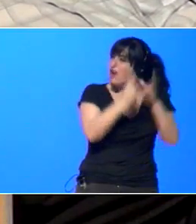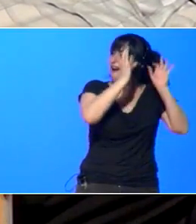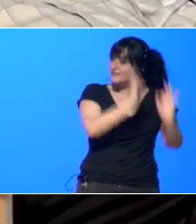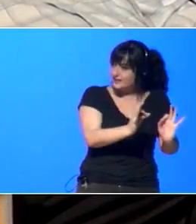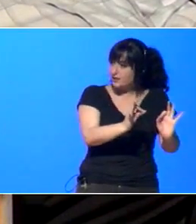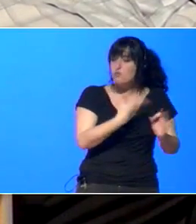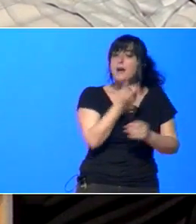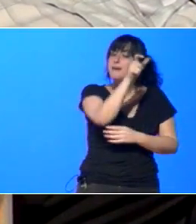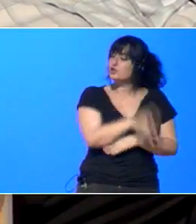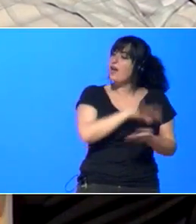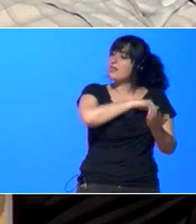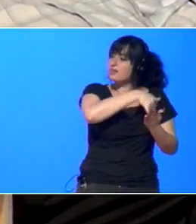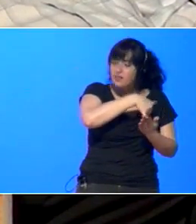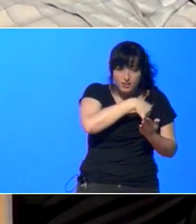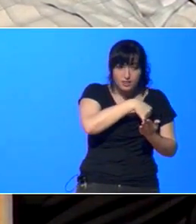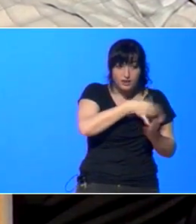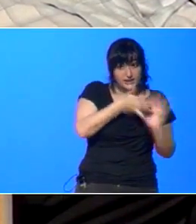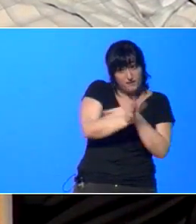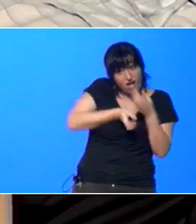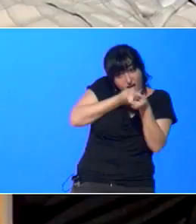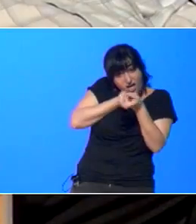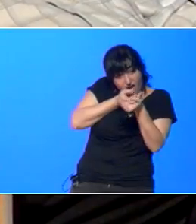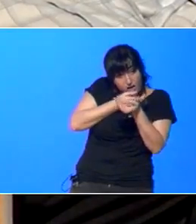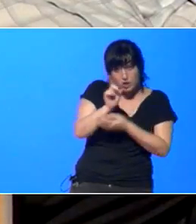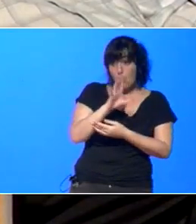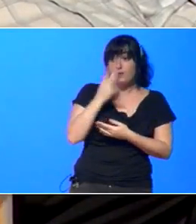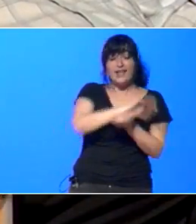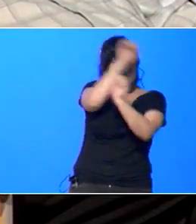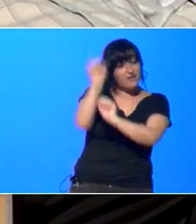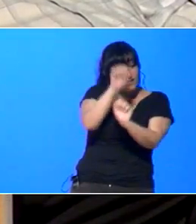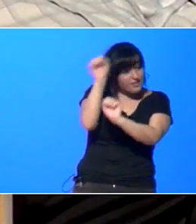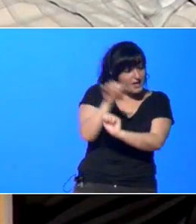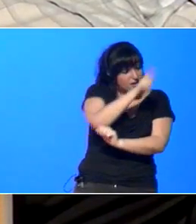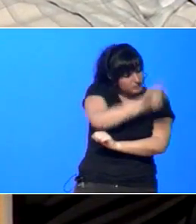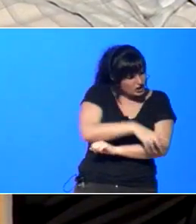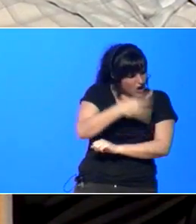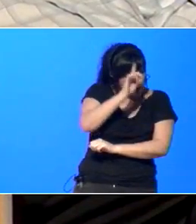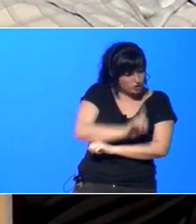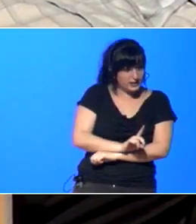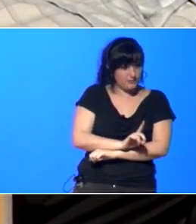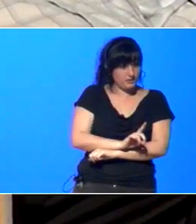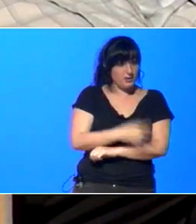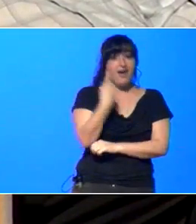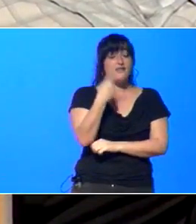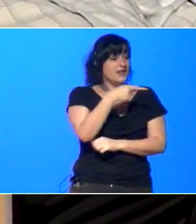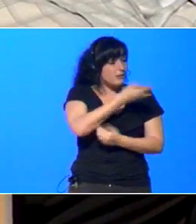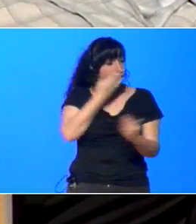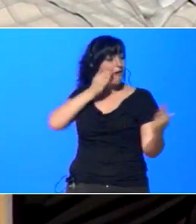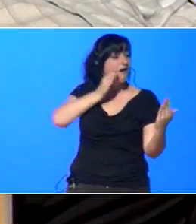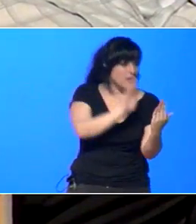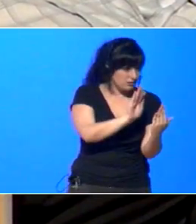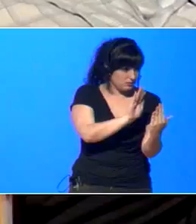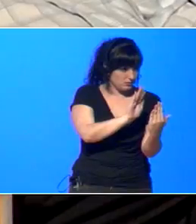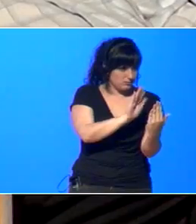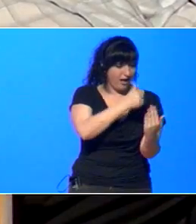con una persona que no sabe defenderse ni tiene estrategias para comunicar lo que le está pasando. Hay que oponerse a todo eso. La autonomía y